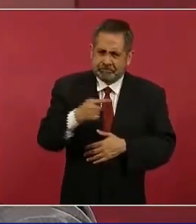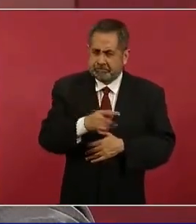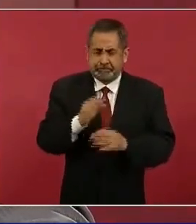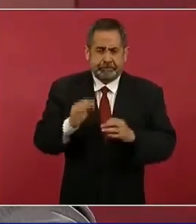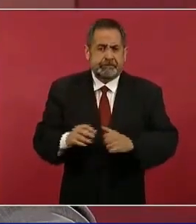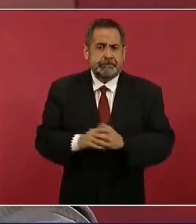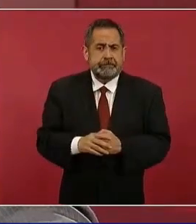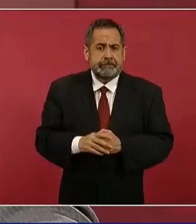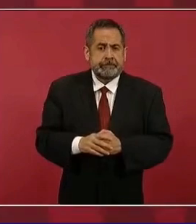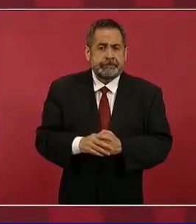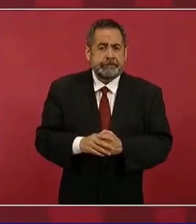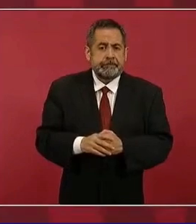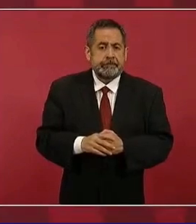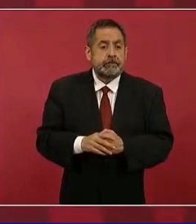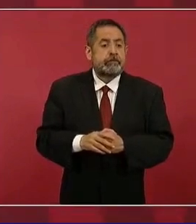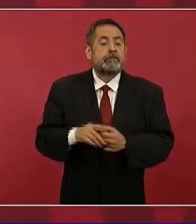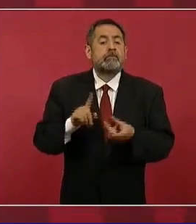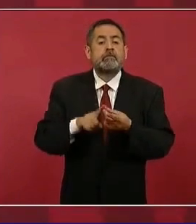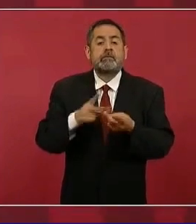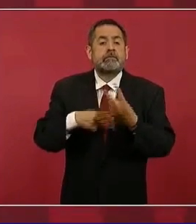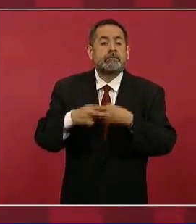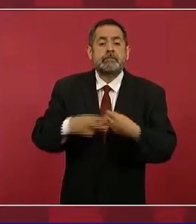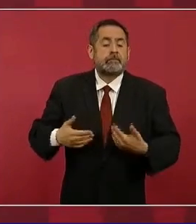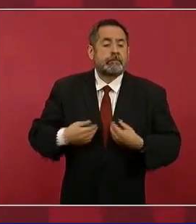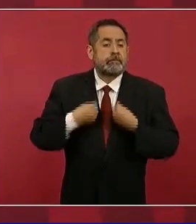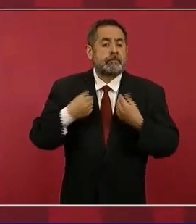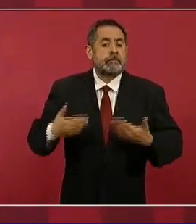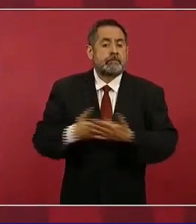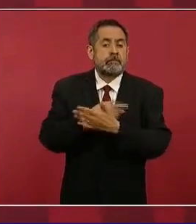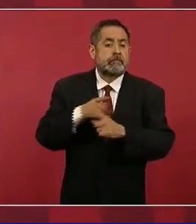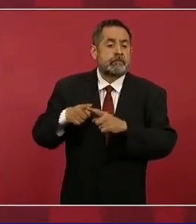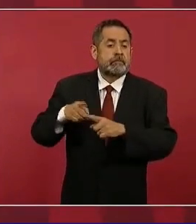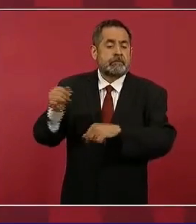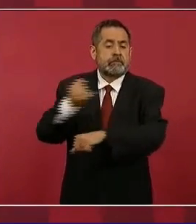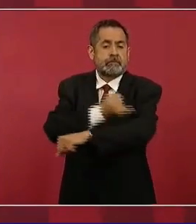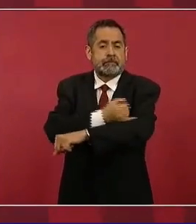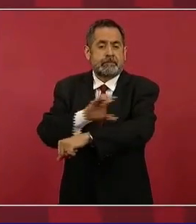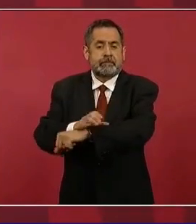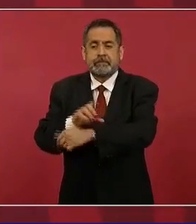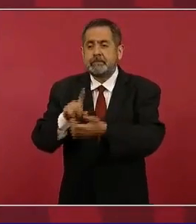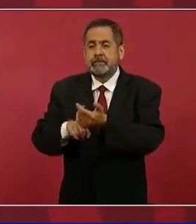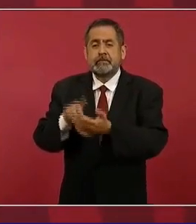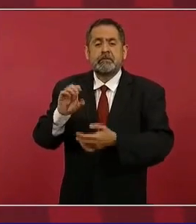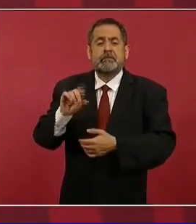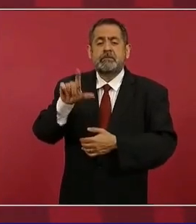y viene de la agrícola oriental de Iztacalco.